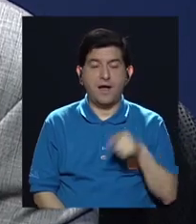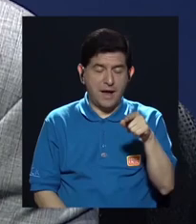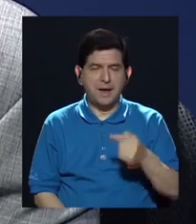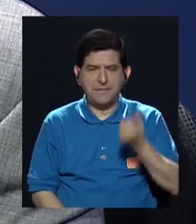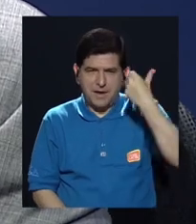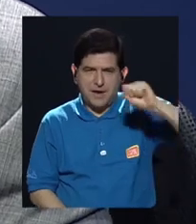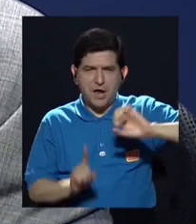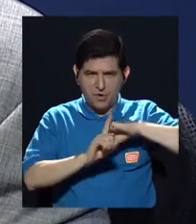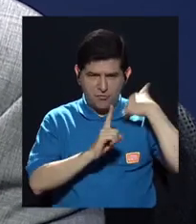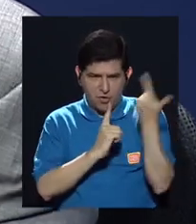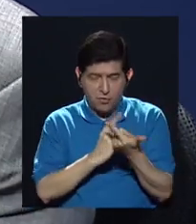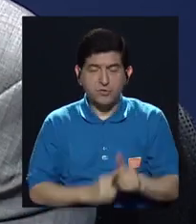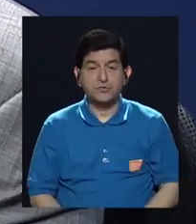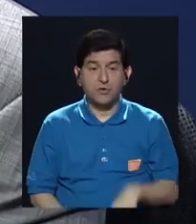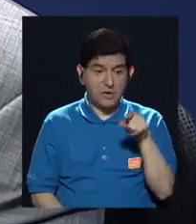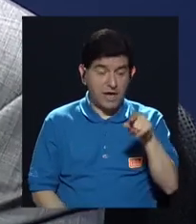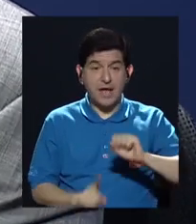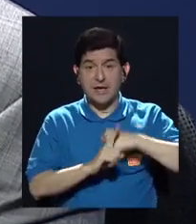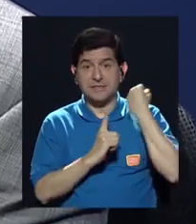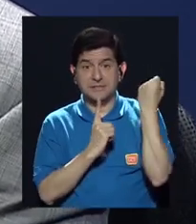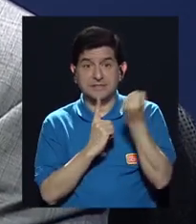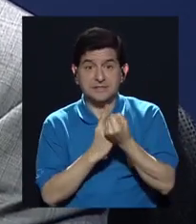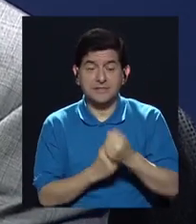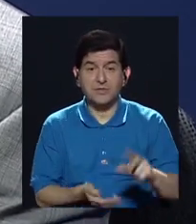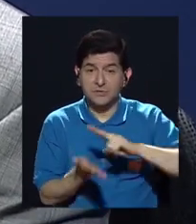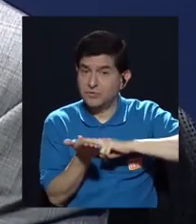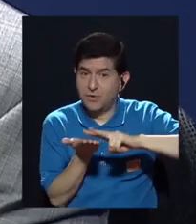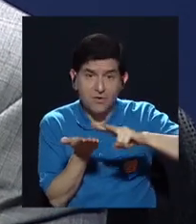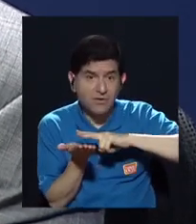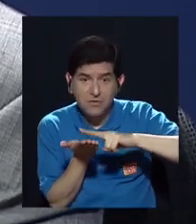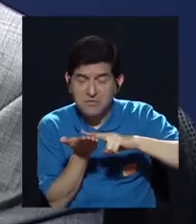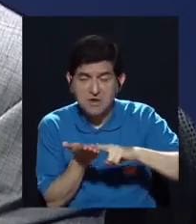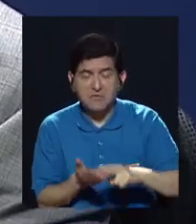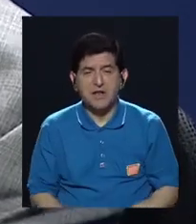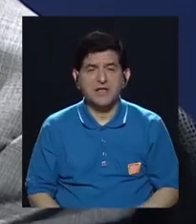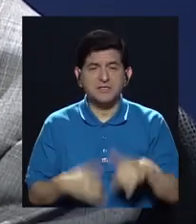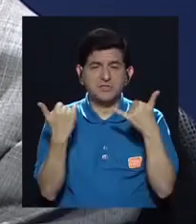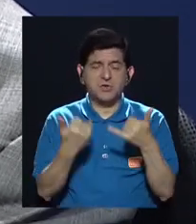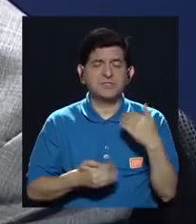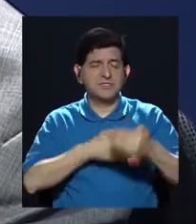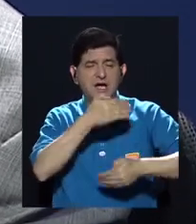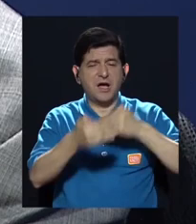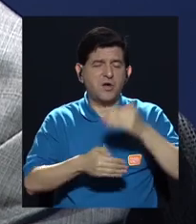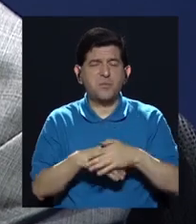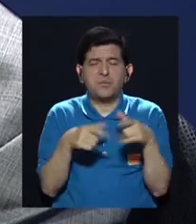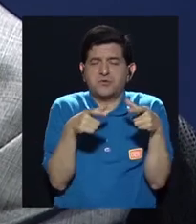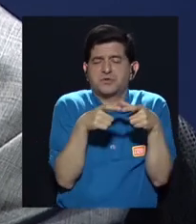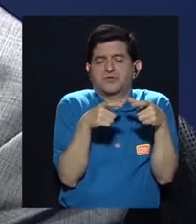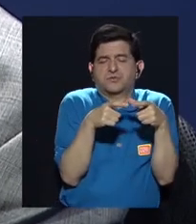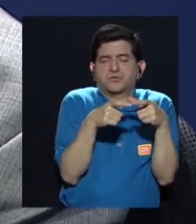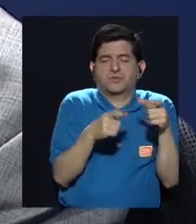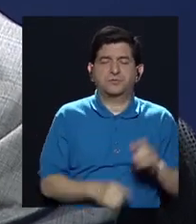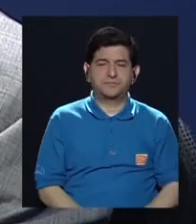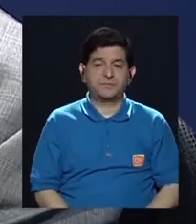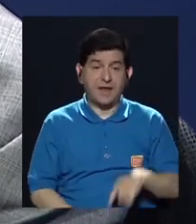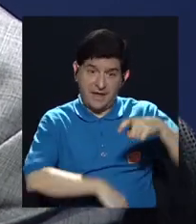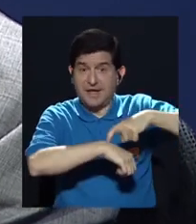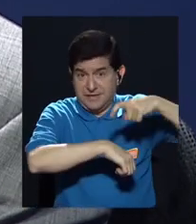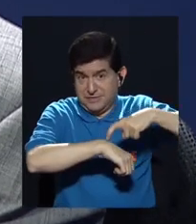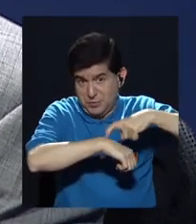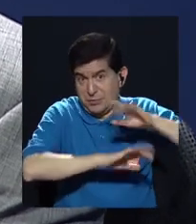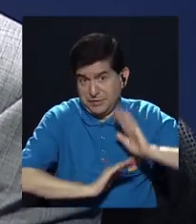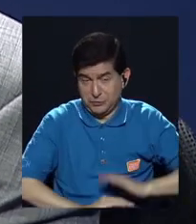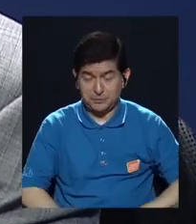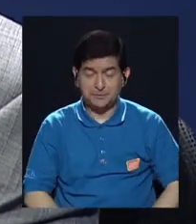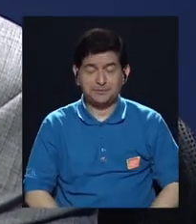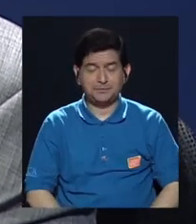Revolución Social, que fue un campanazo. Resulta que Liberación Nacional se había ido aburguesando, decían algunos. En aquella entonces,